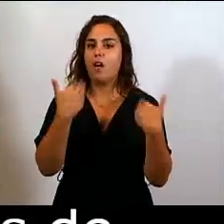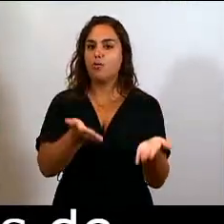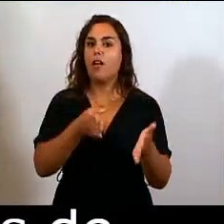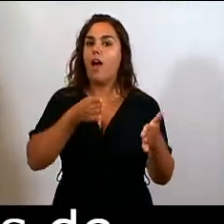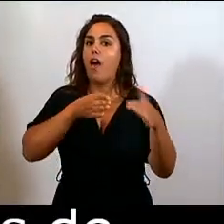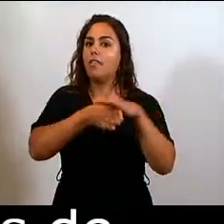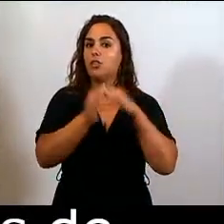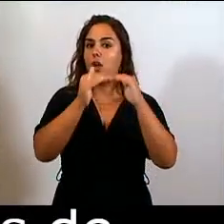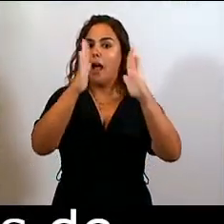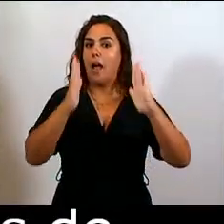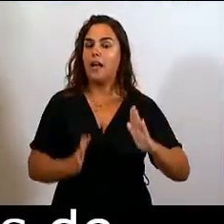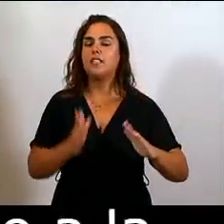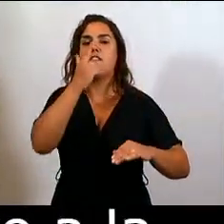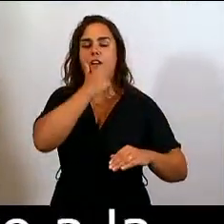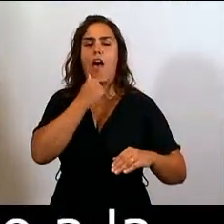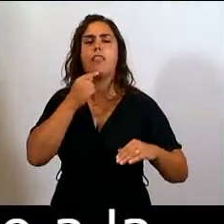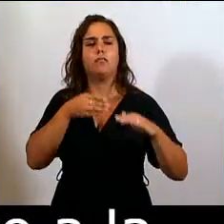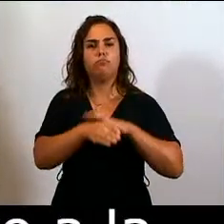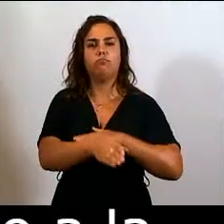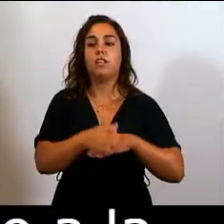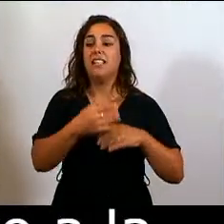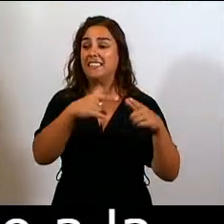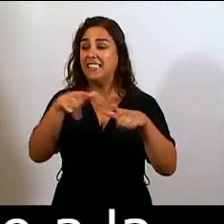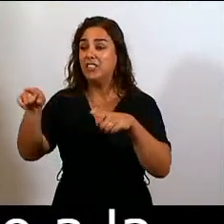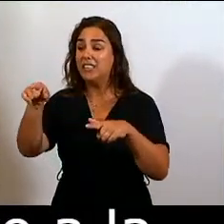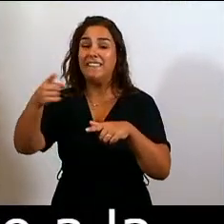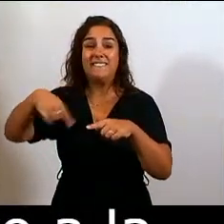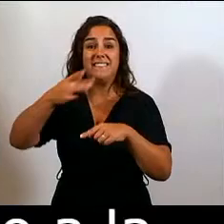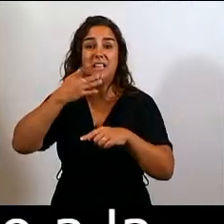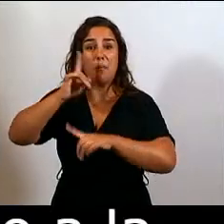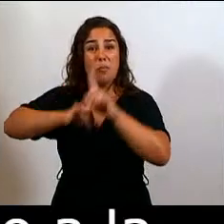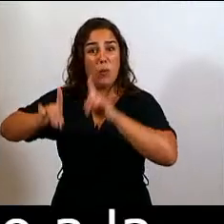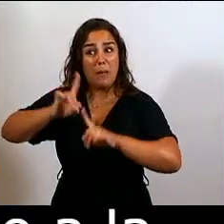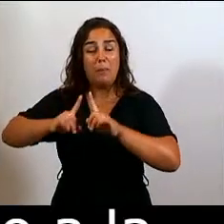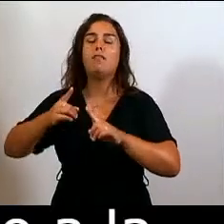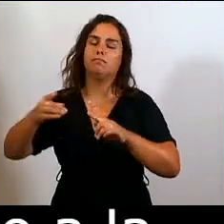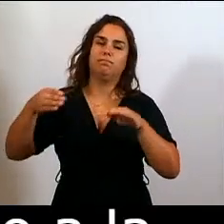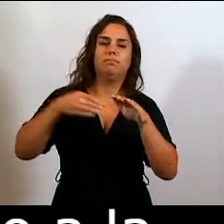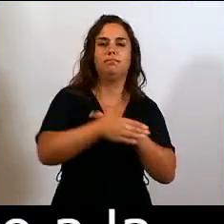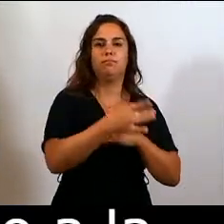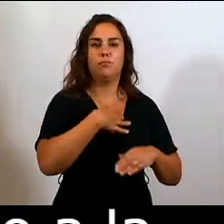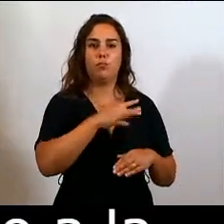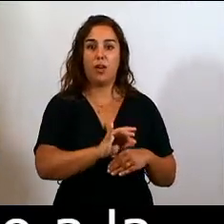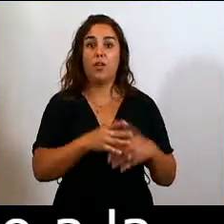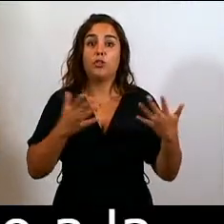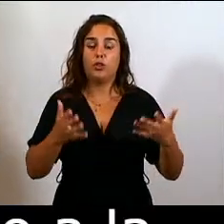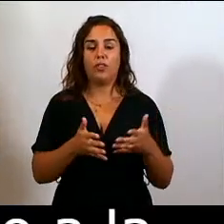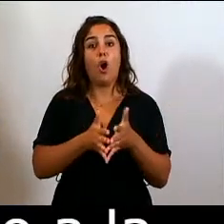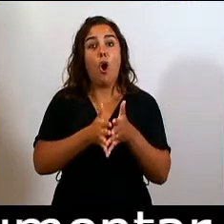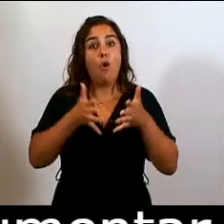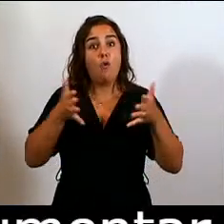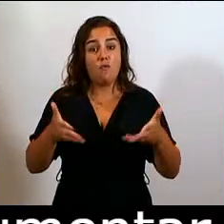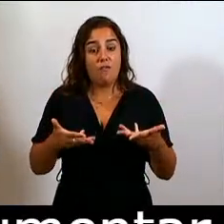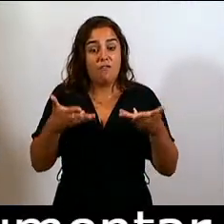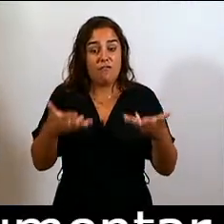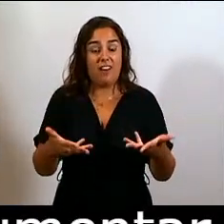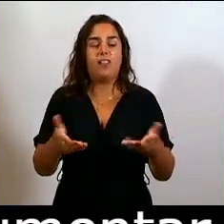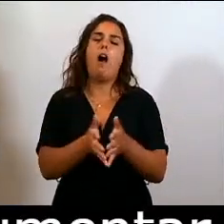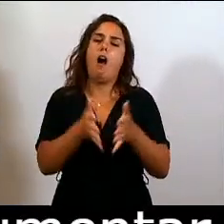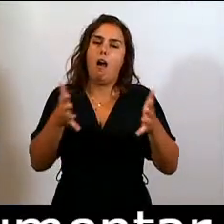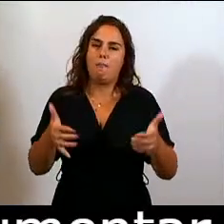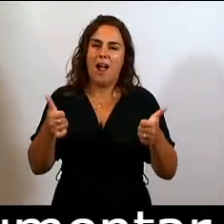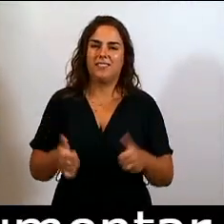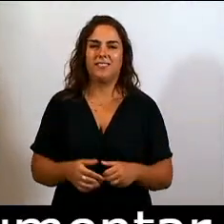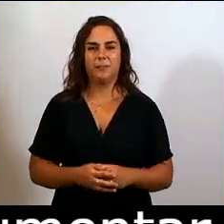a la vivienda a sectores que tienen mayores dificultades y aumentar la oferta de este tipo de inmuebles. En